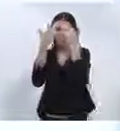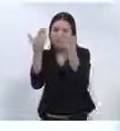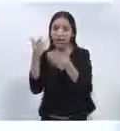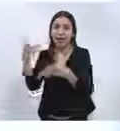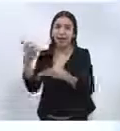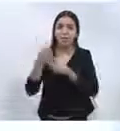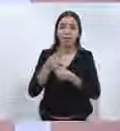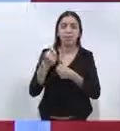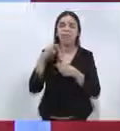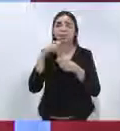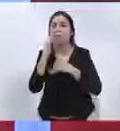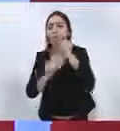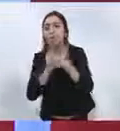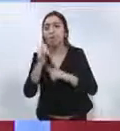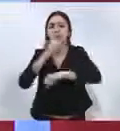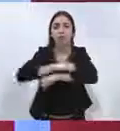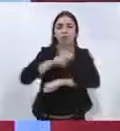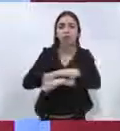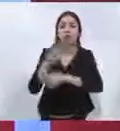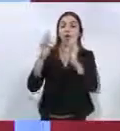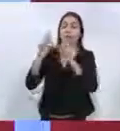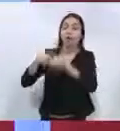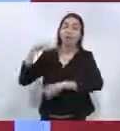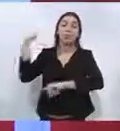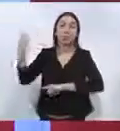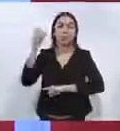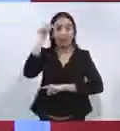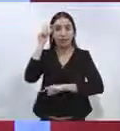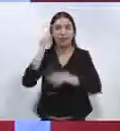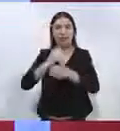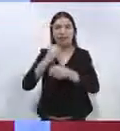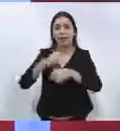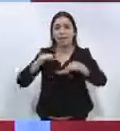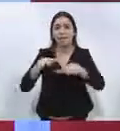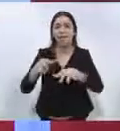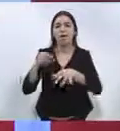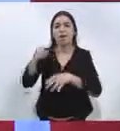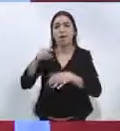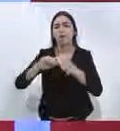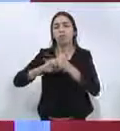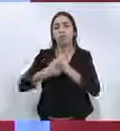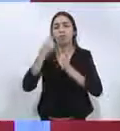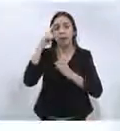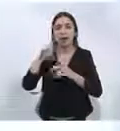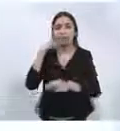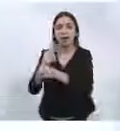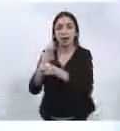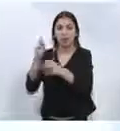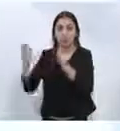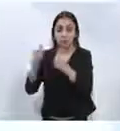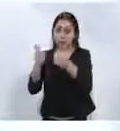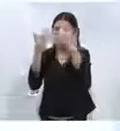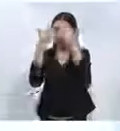buenas noticias. Ojalá que la próxima que esté por aquí podamos hablar ya de la ejecución de estos fondos disponibles para el segundo semestre. Así mismo, muchas